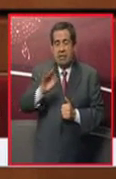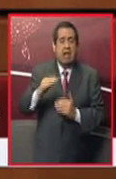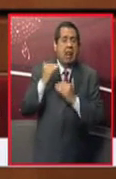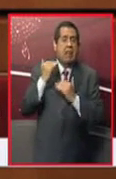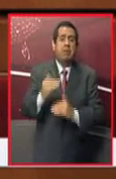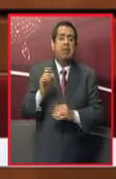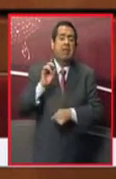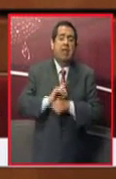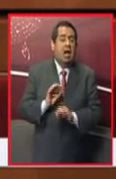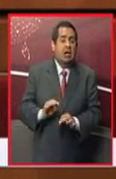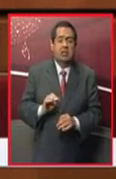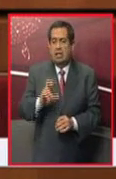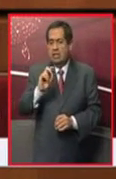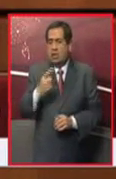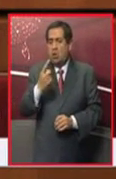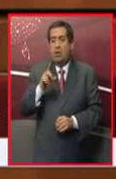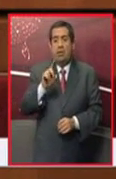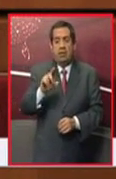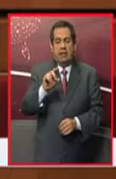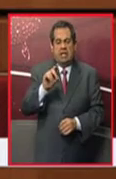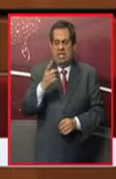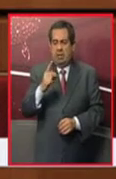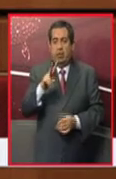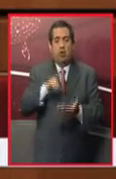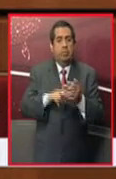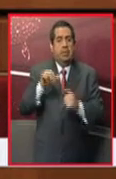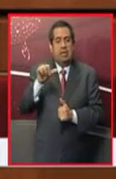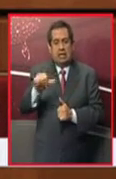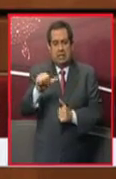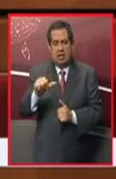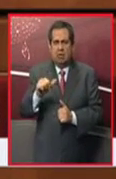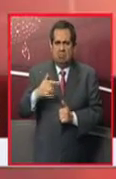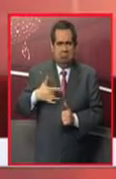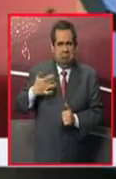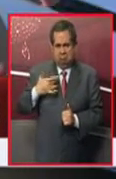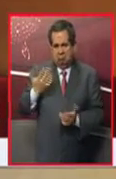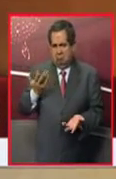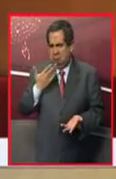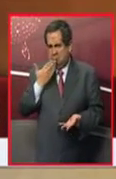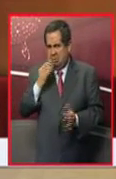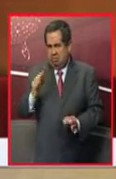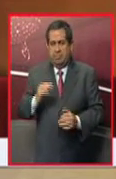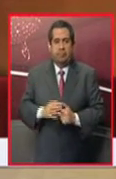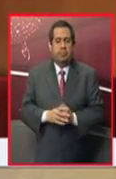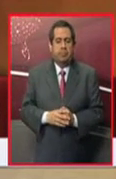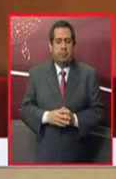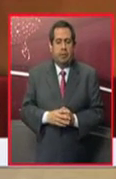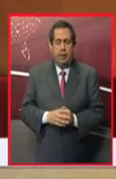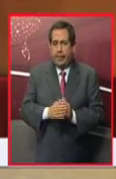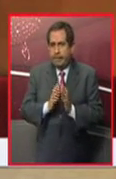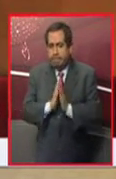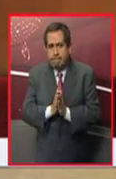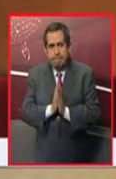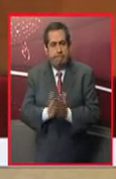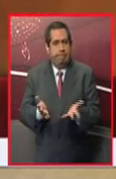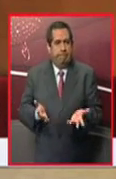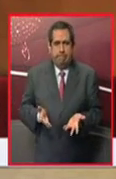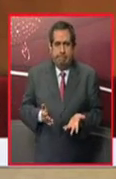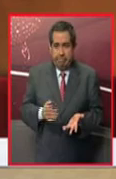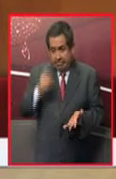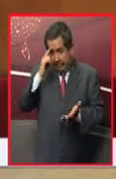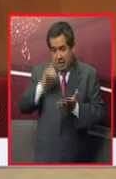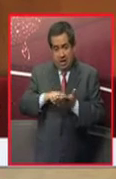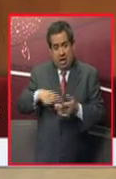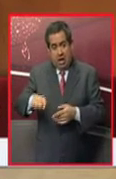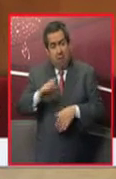al 31 de diciembre del 2016, plazo razonable. Por favor, ¿creen que los más pobres